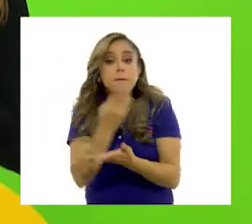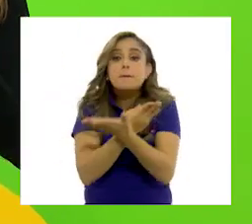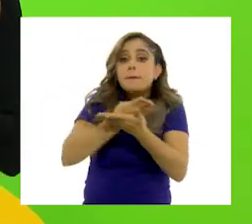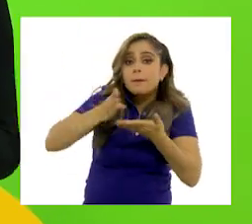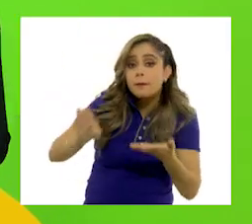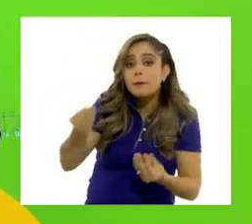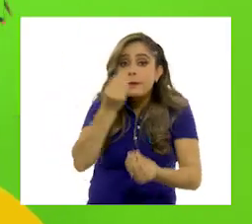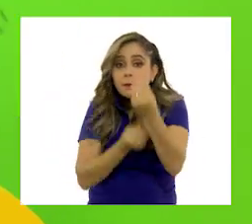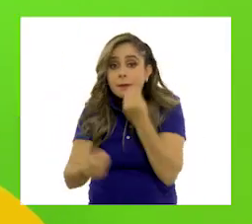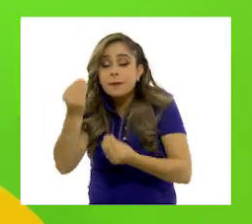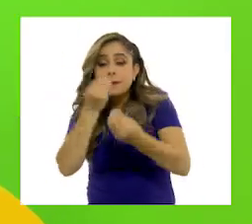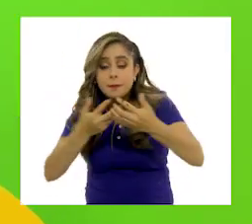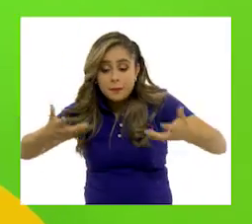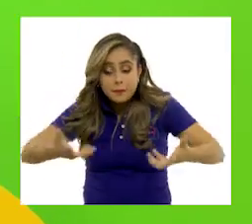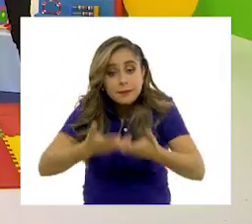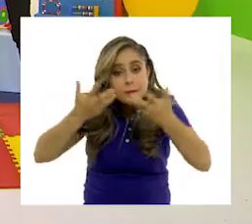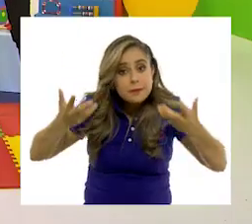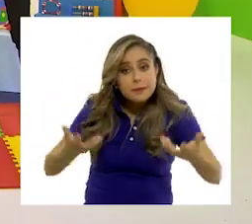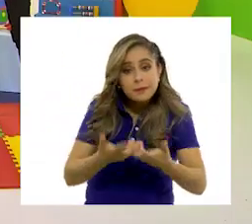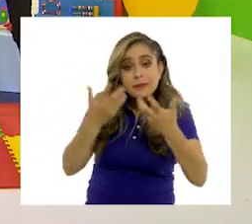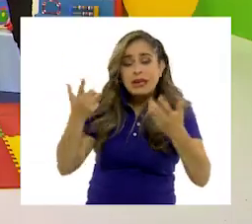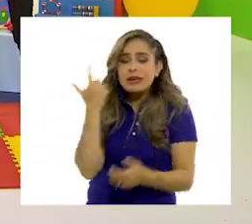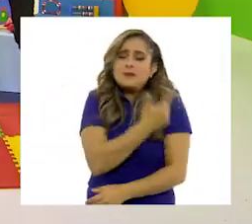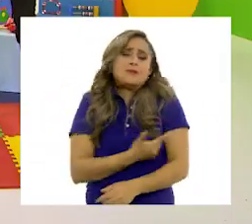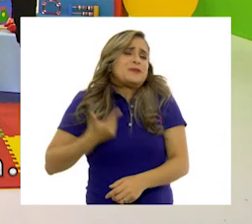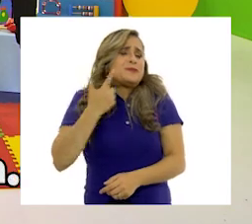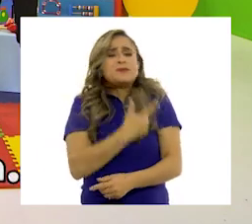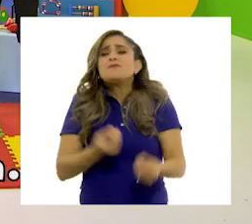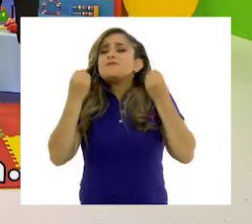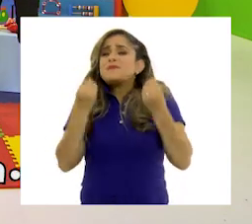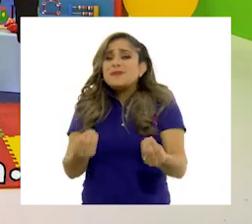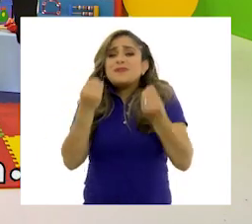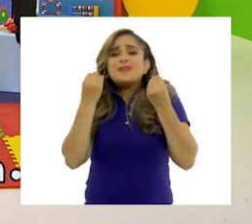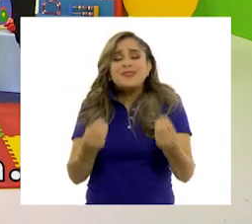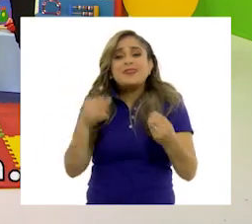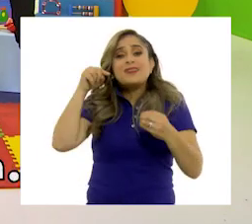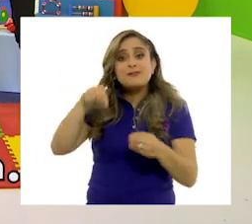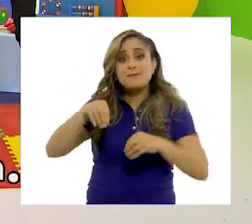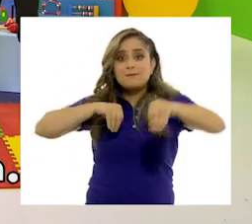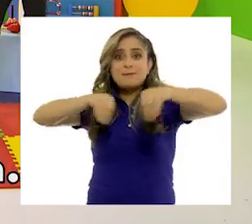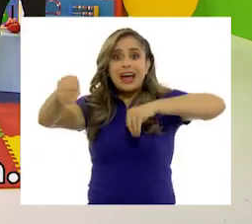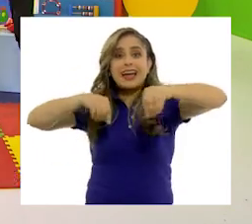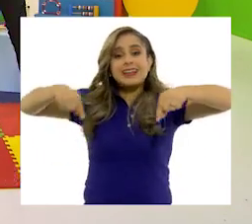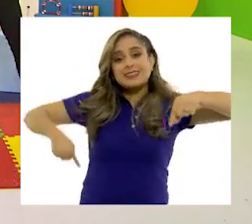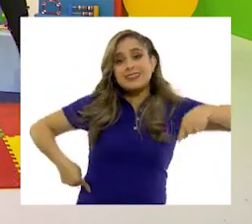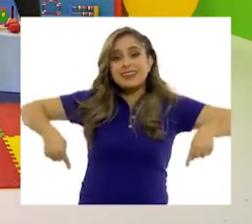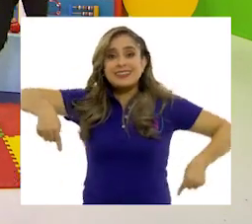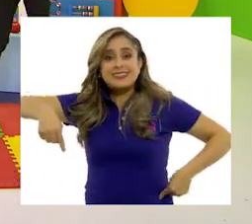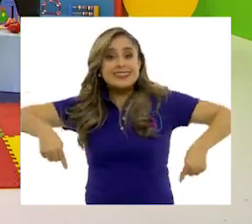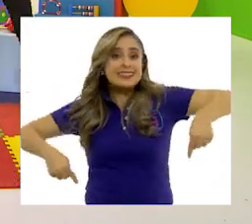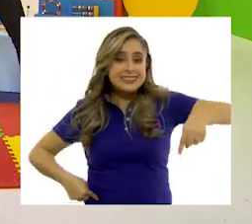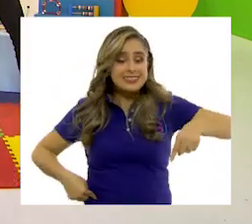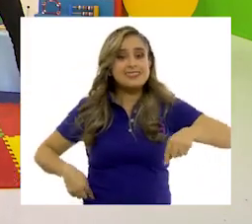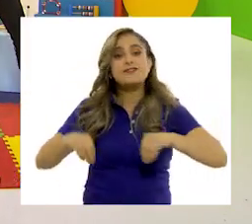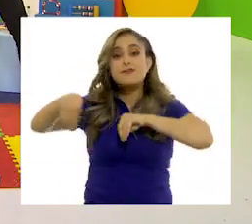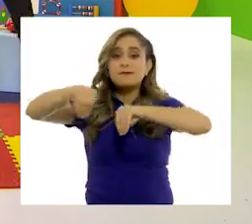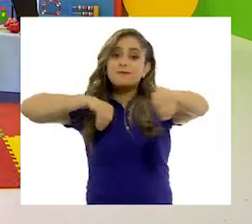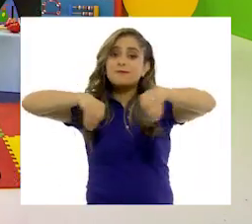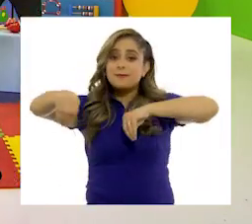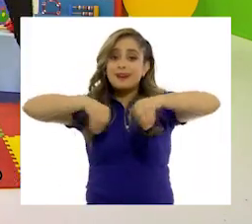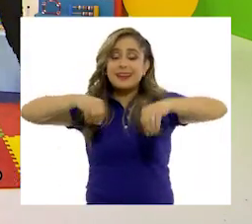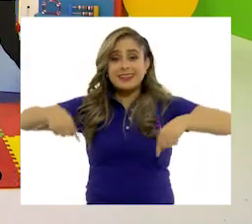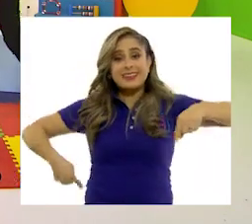blanco come lechuga y le gusta tanto que mueve la cintura. Así, así, así,